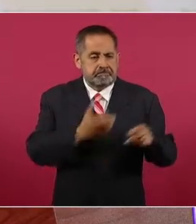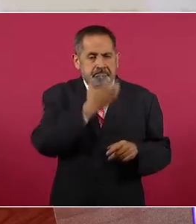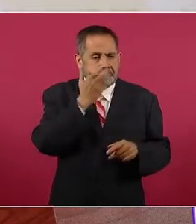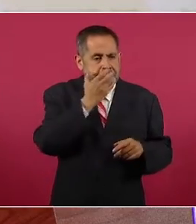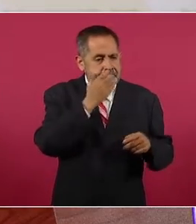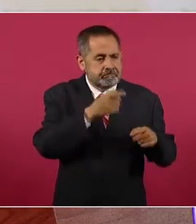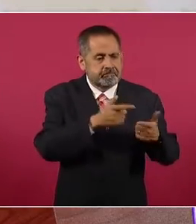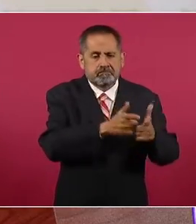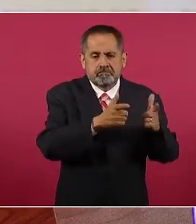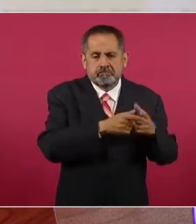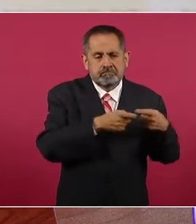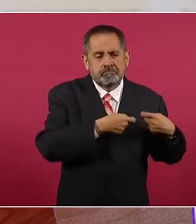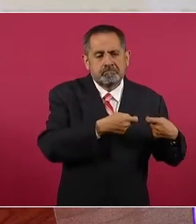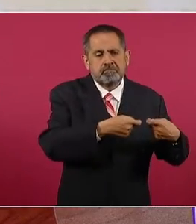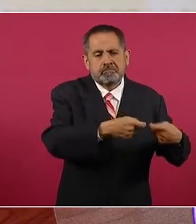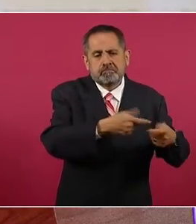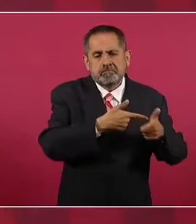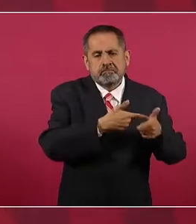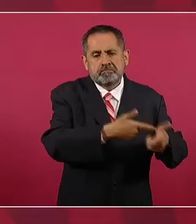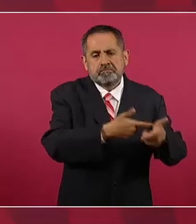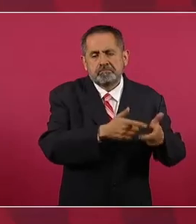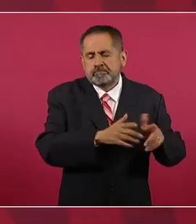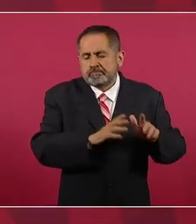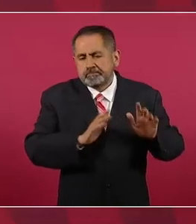conservadores, de un bloque,